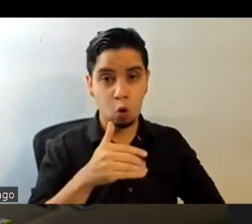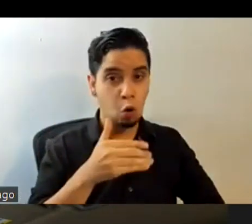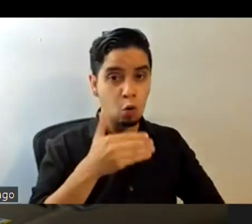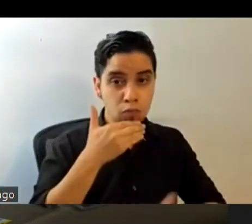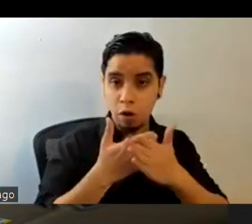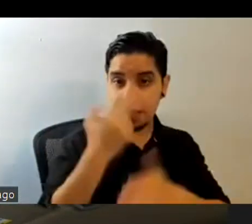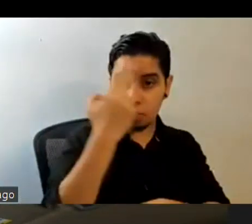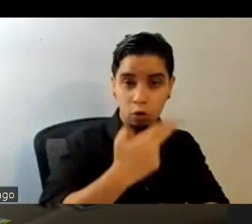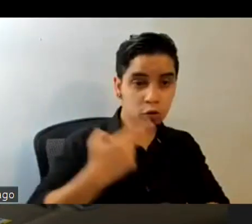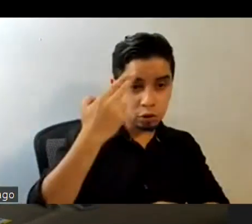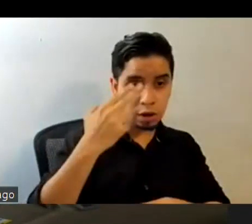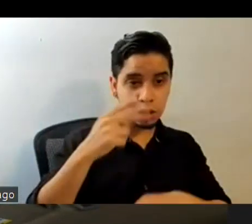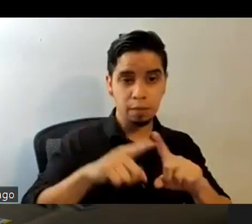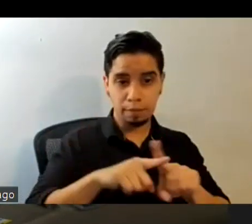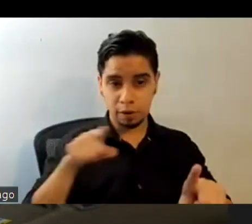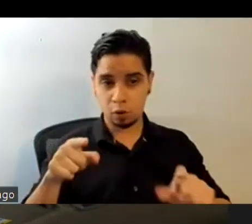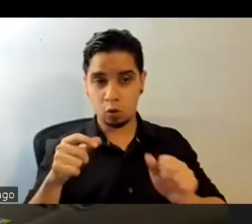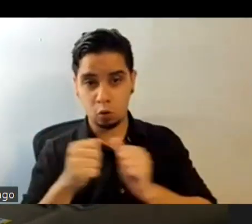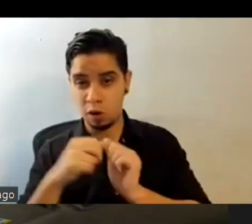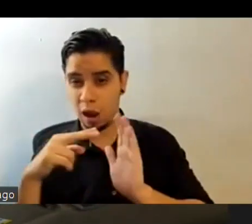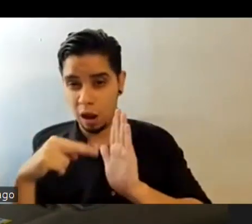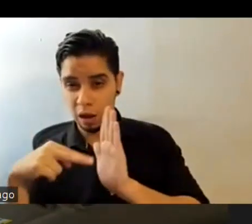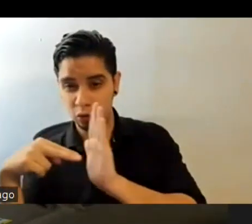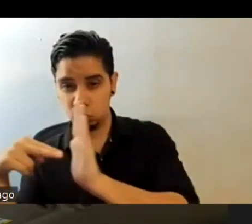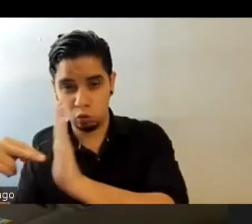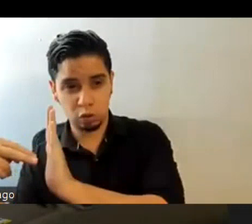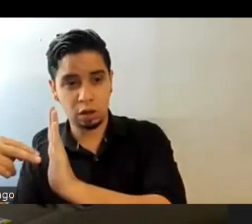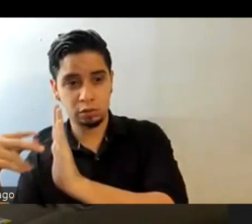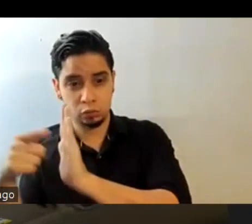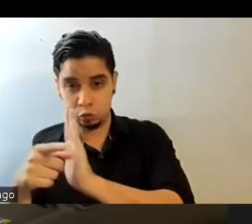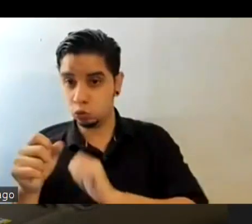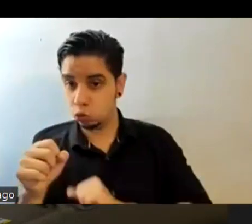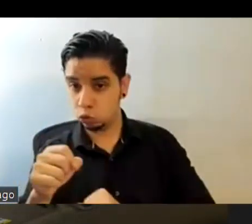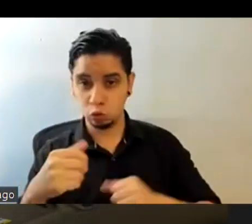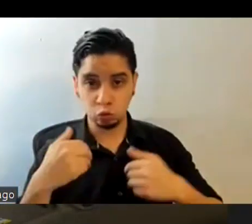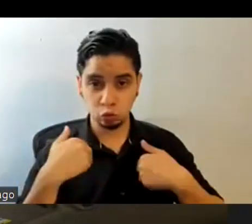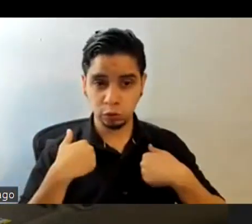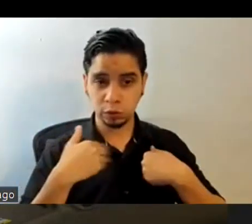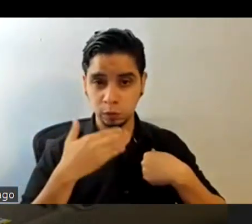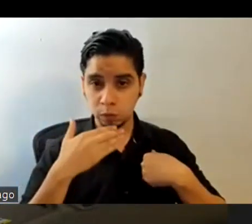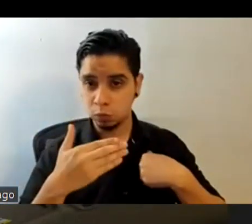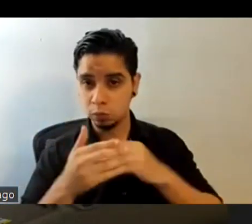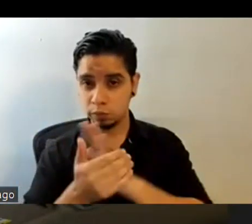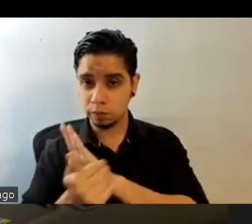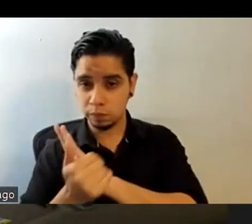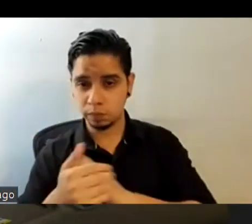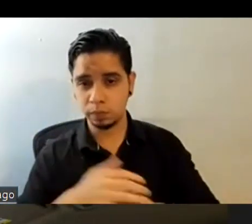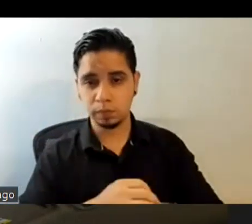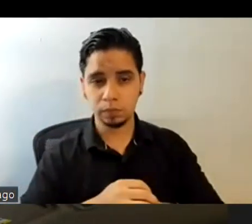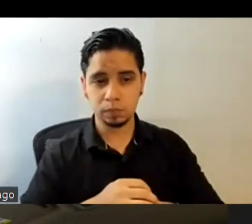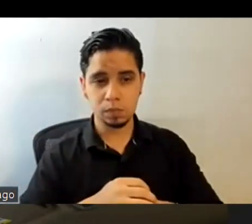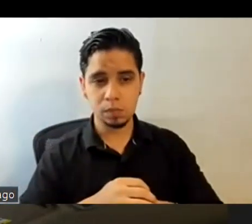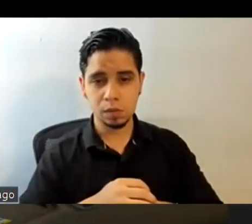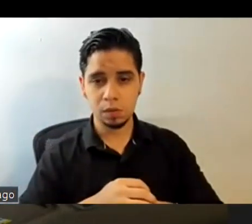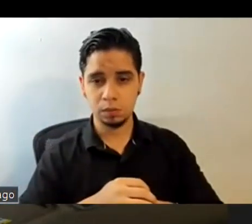la escritura, por lo menos en la lectura, sí, sí tenía buenas destrezas, así en los